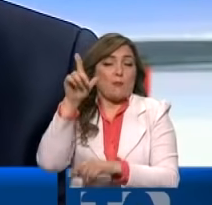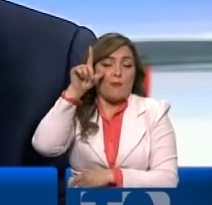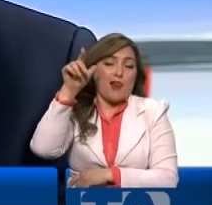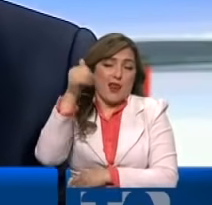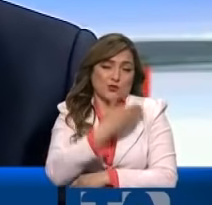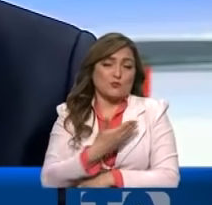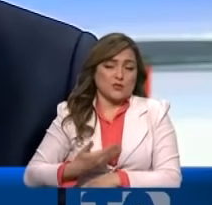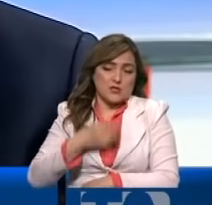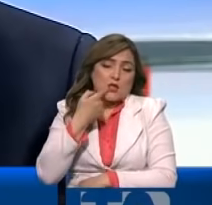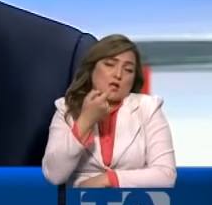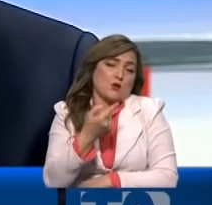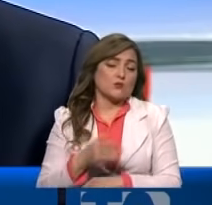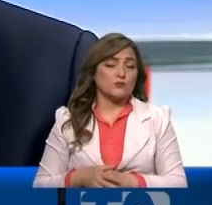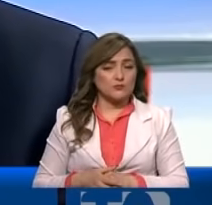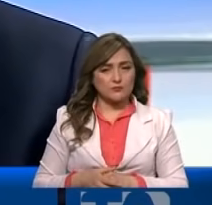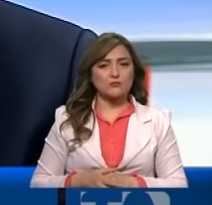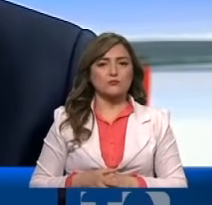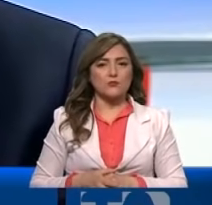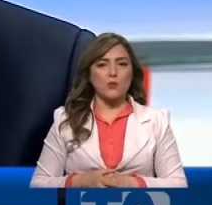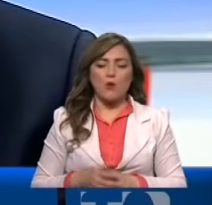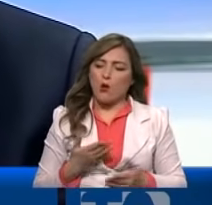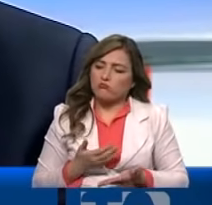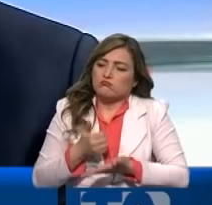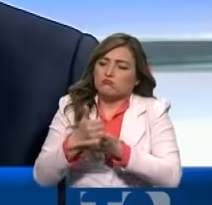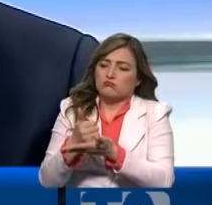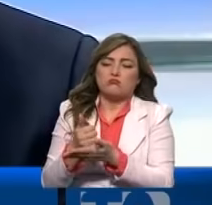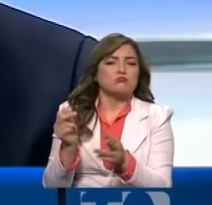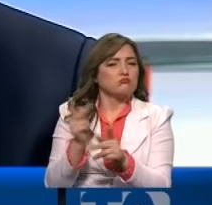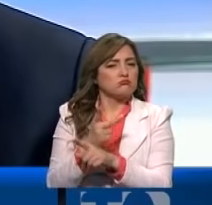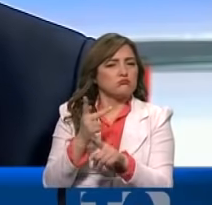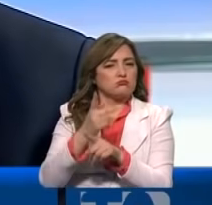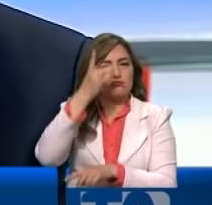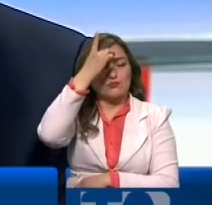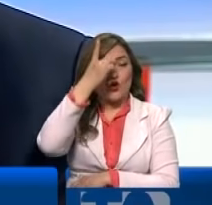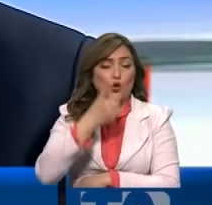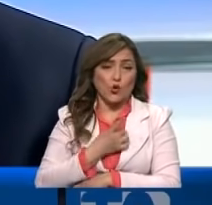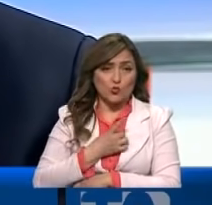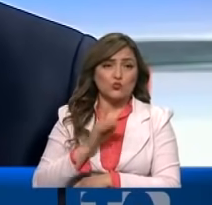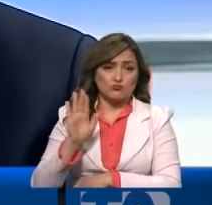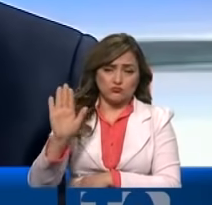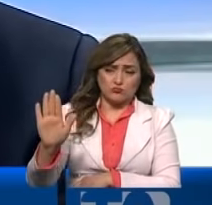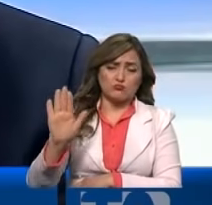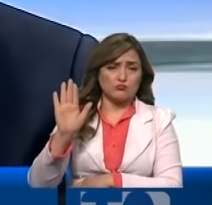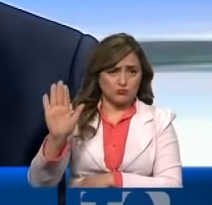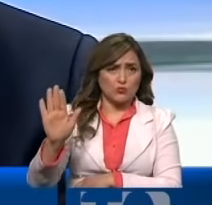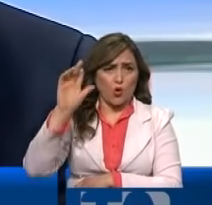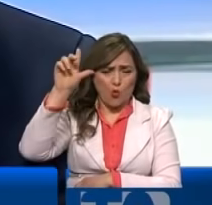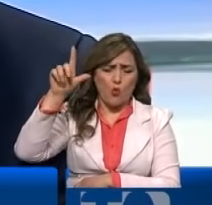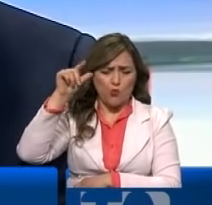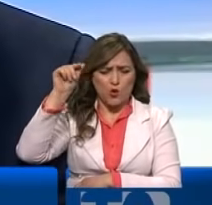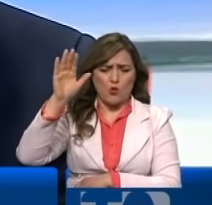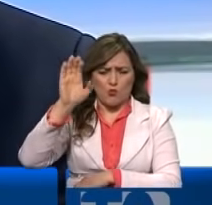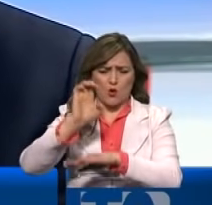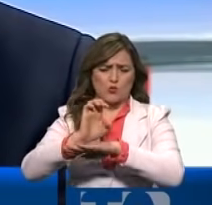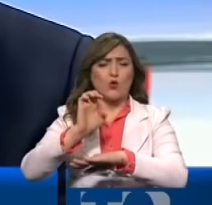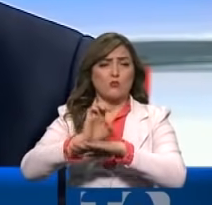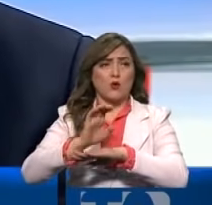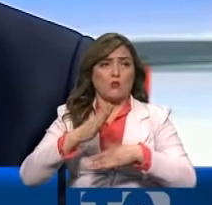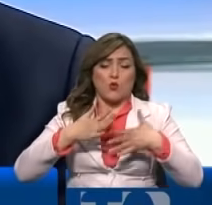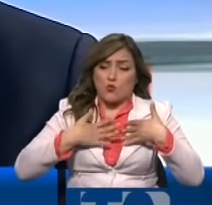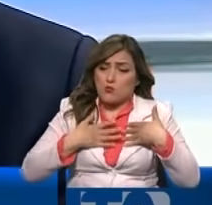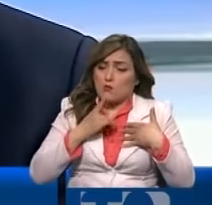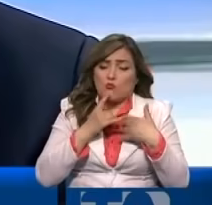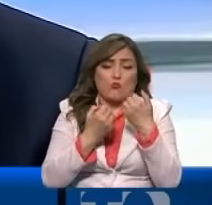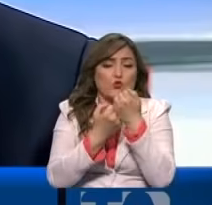darles insumos y obviamente las decisiones van a estar hechas y tomadas por el Estado ecuatoriano, pero con apoyo